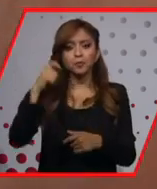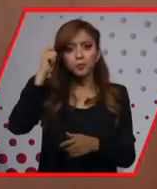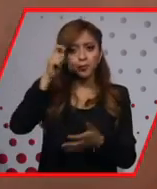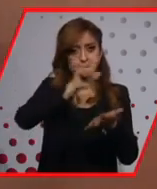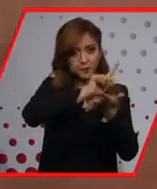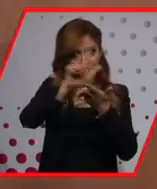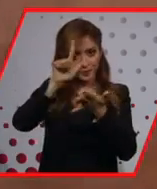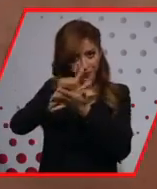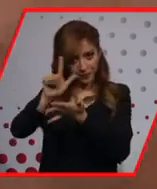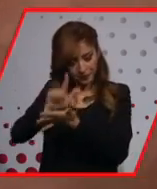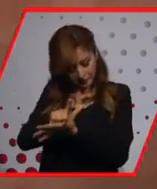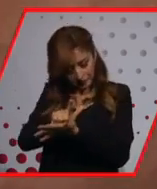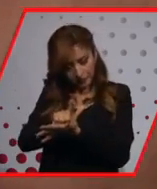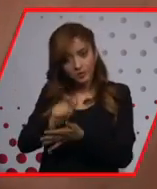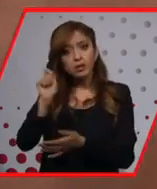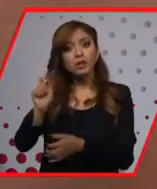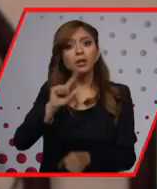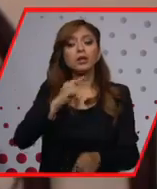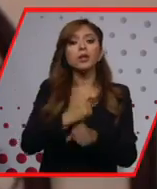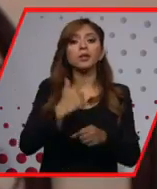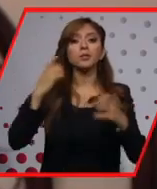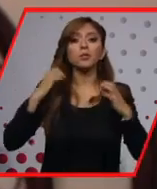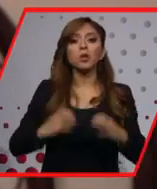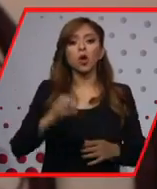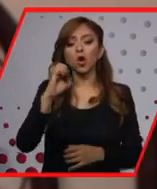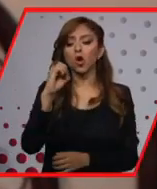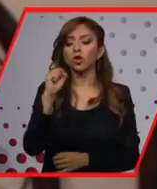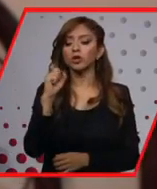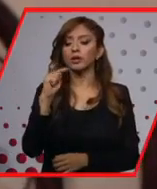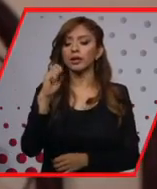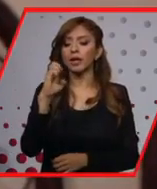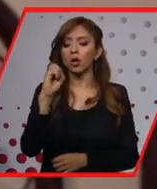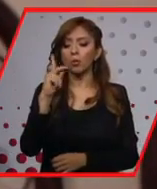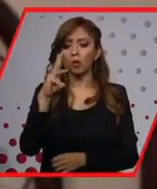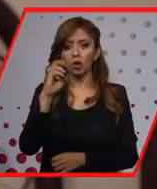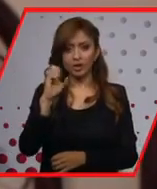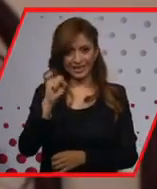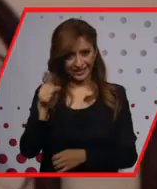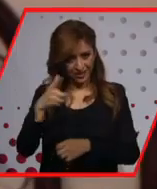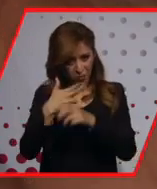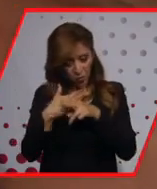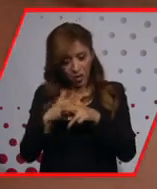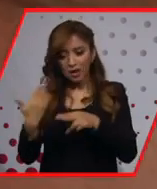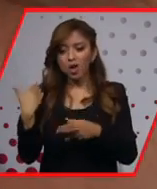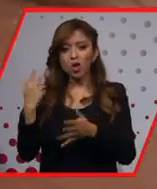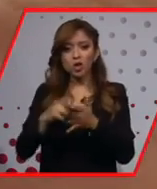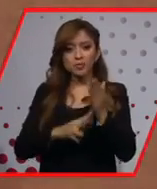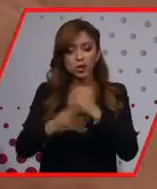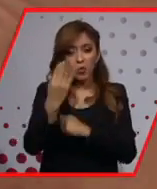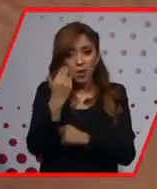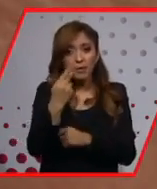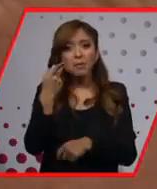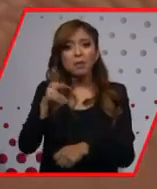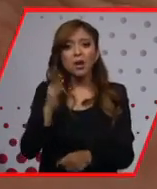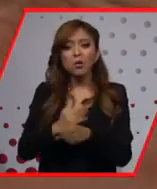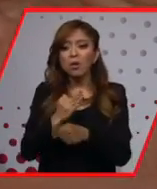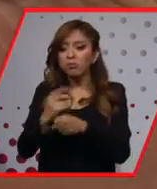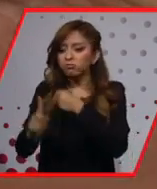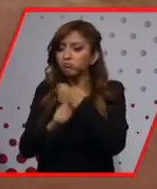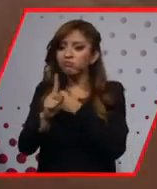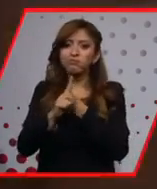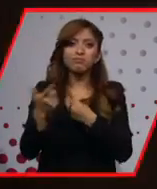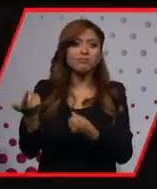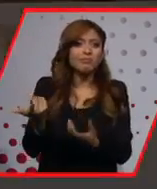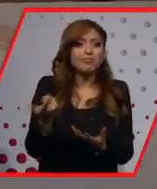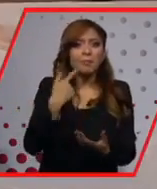Dice que fue diagnosticada con osteoporosis en el año 2009, pero que ahora todo se le complica para tratar su enfermedad. De a mediados